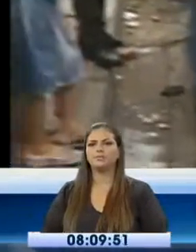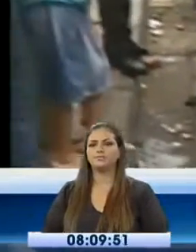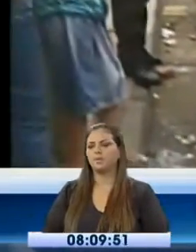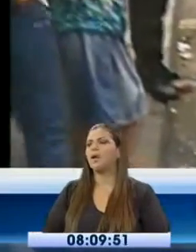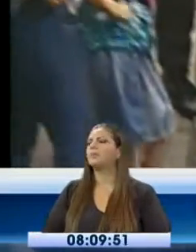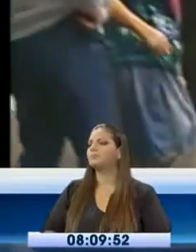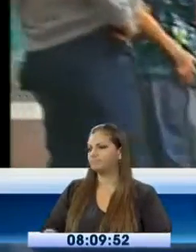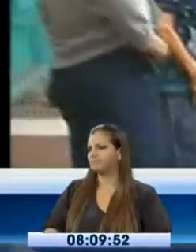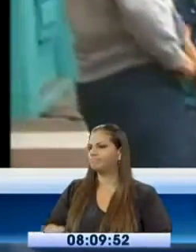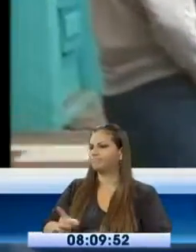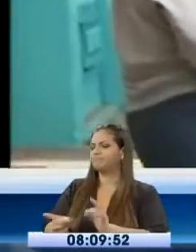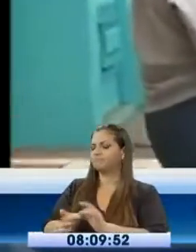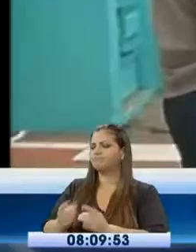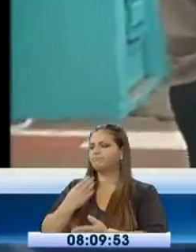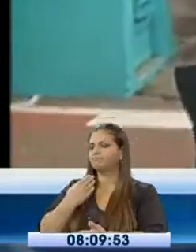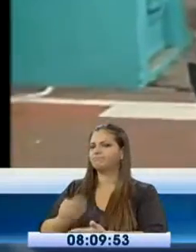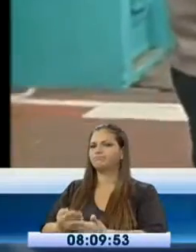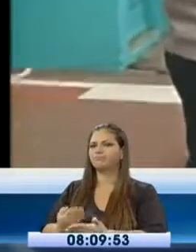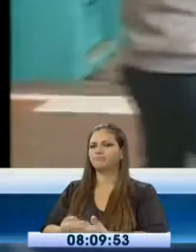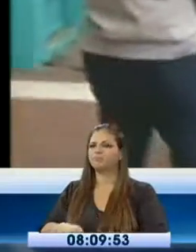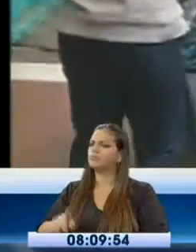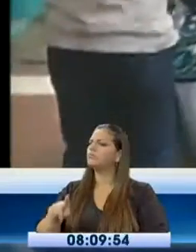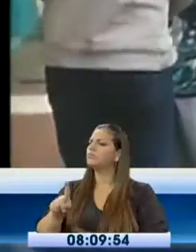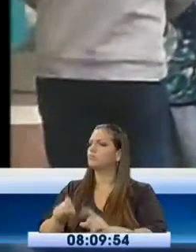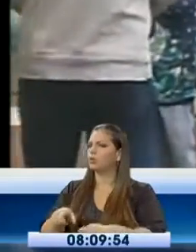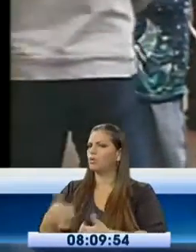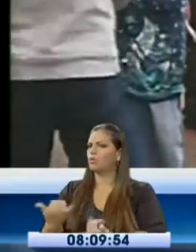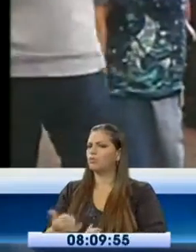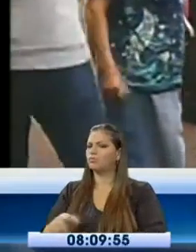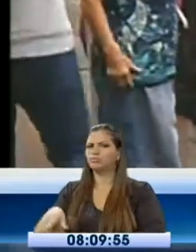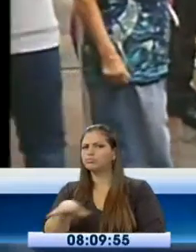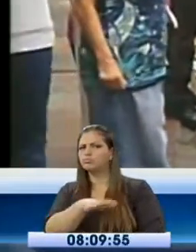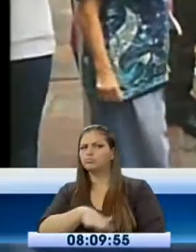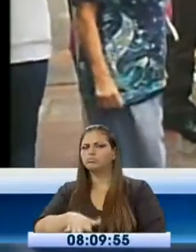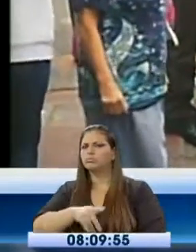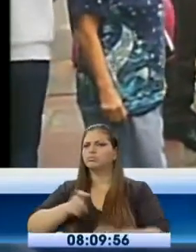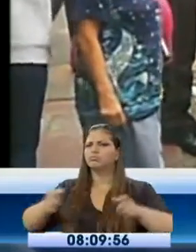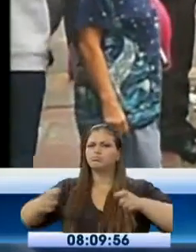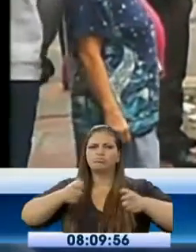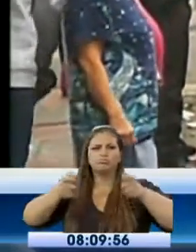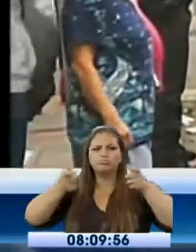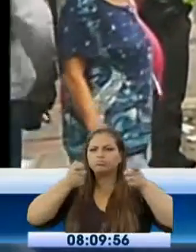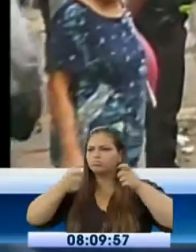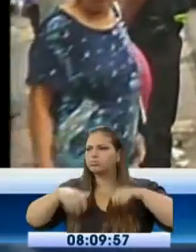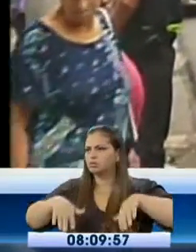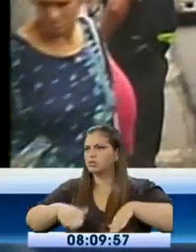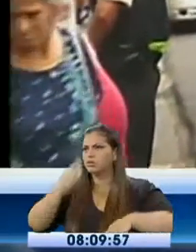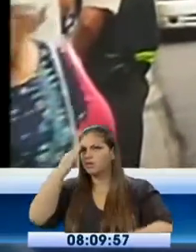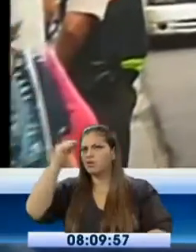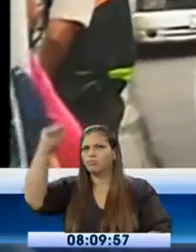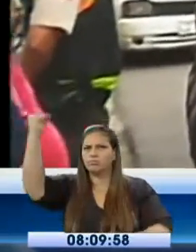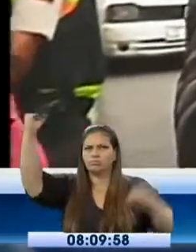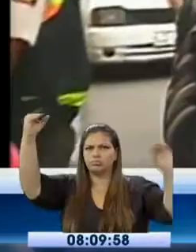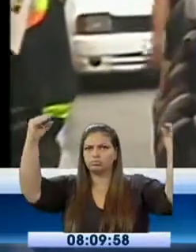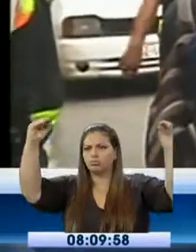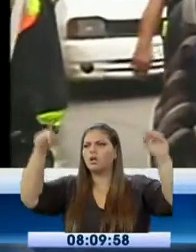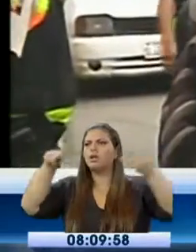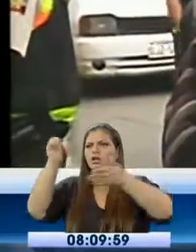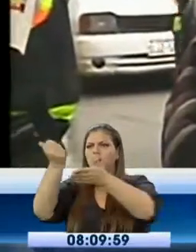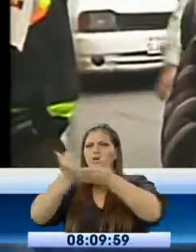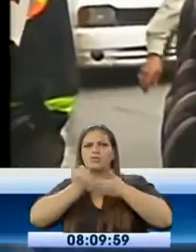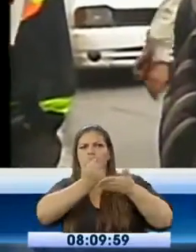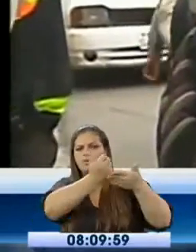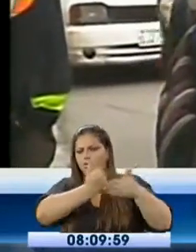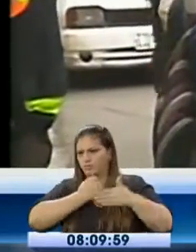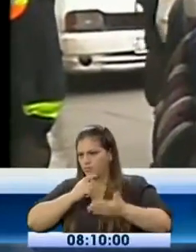Policía Nacional se están desplegando en toda la zona tratando de colaborar, y porque tienen el apoyo de cámaras de videovigilancia también. Exacto. Es un